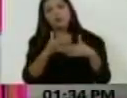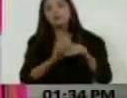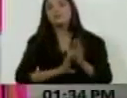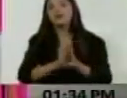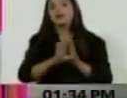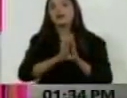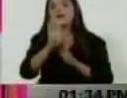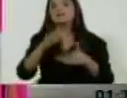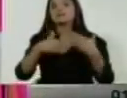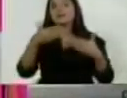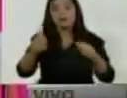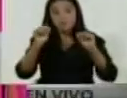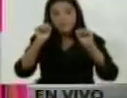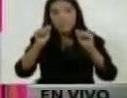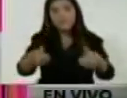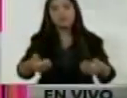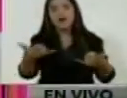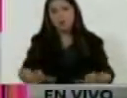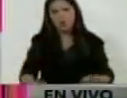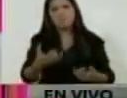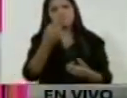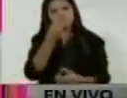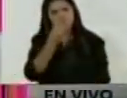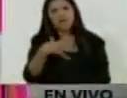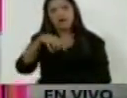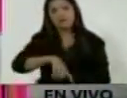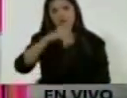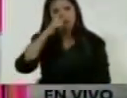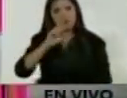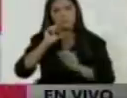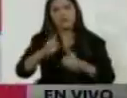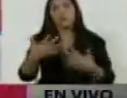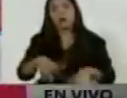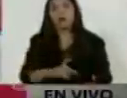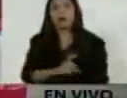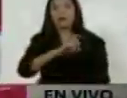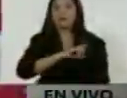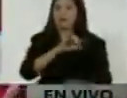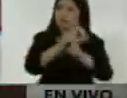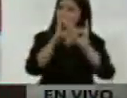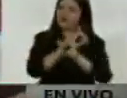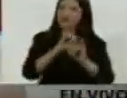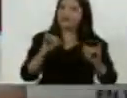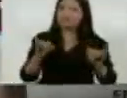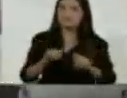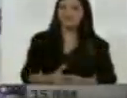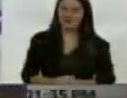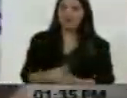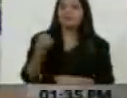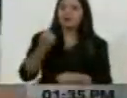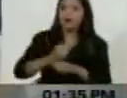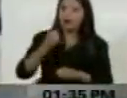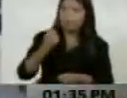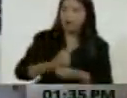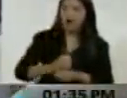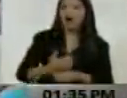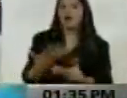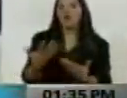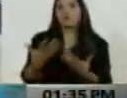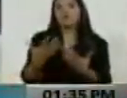crecimiento, y ha empezado muy bien este año con el mes de enero feliz que hemos tenido de trabajo,